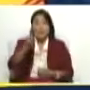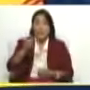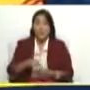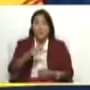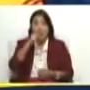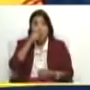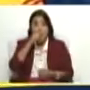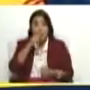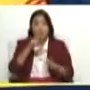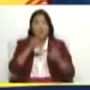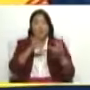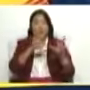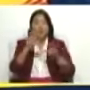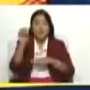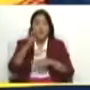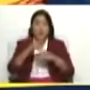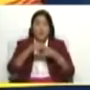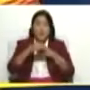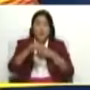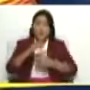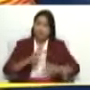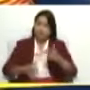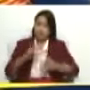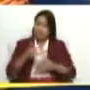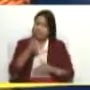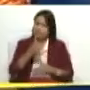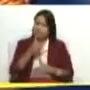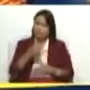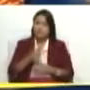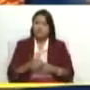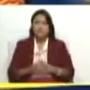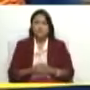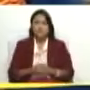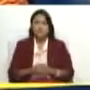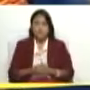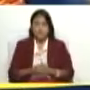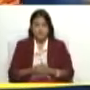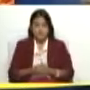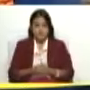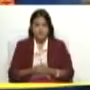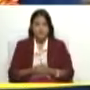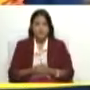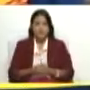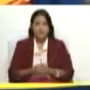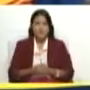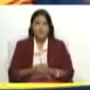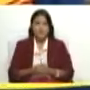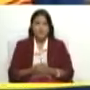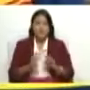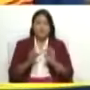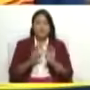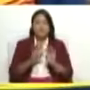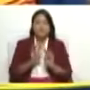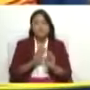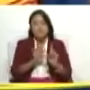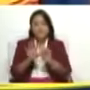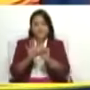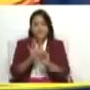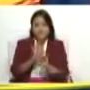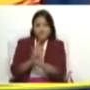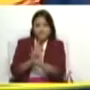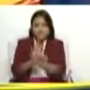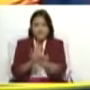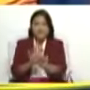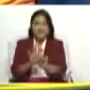800 Met que tuvo un accidente rematando por dentro